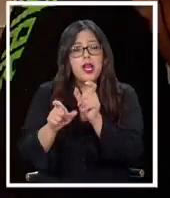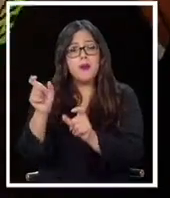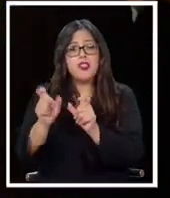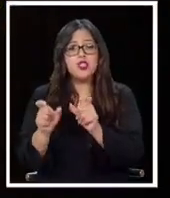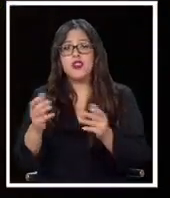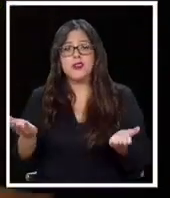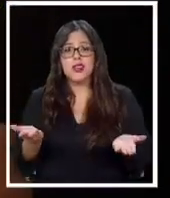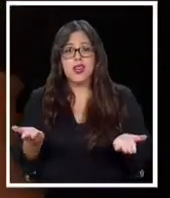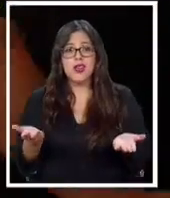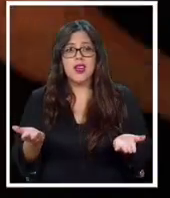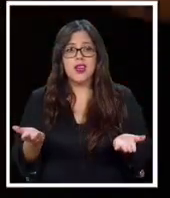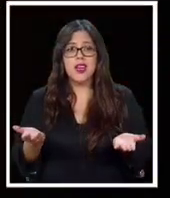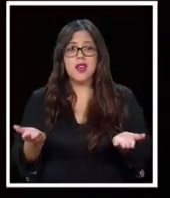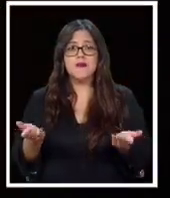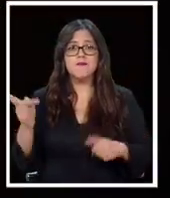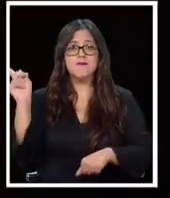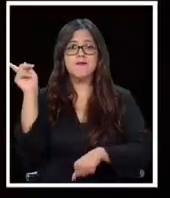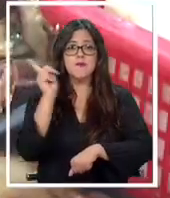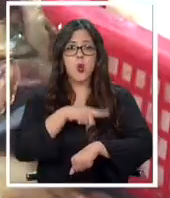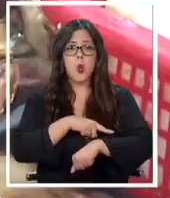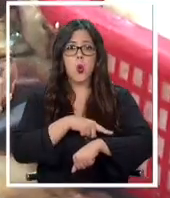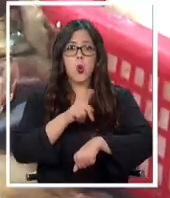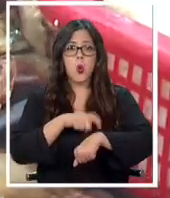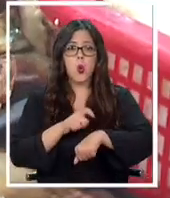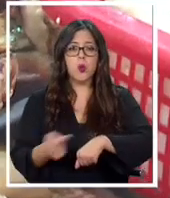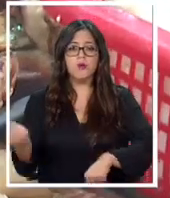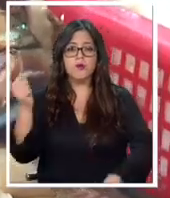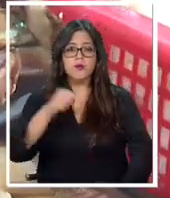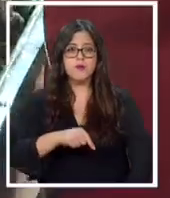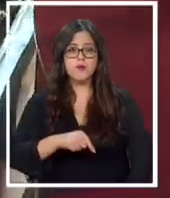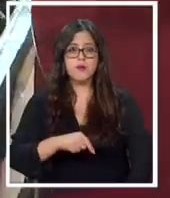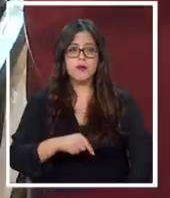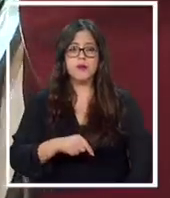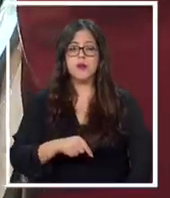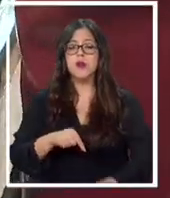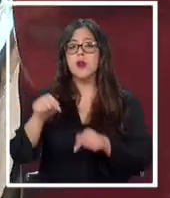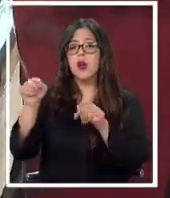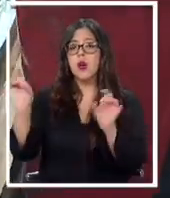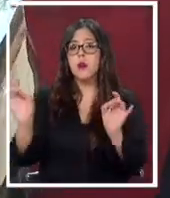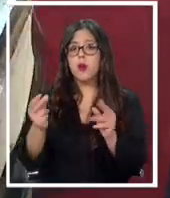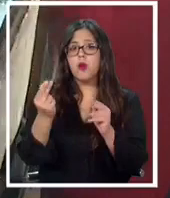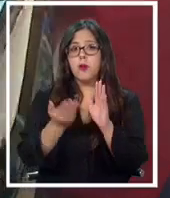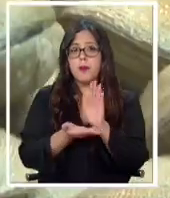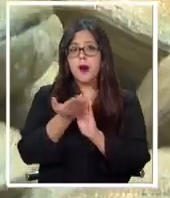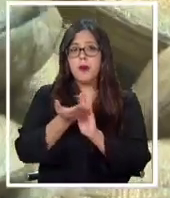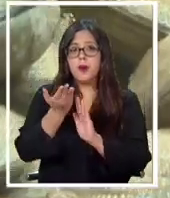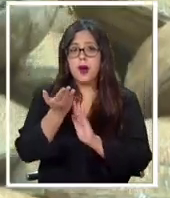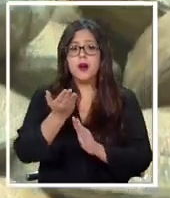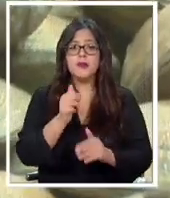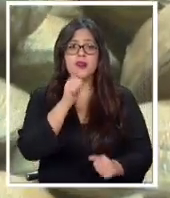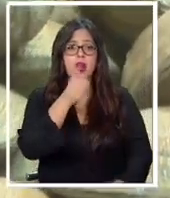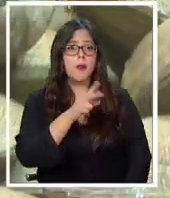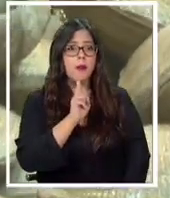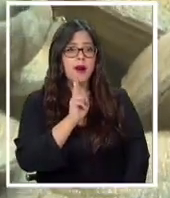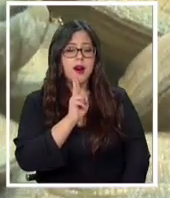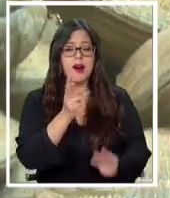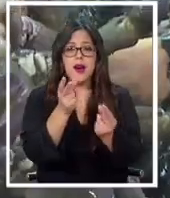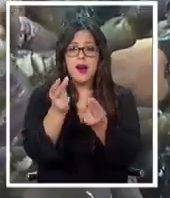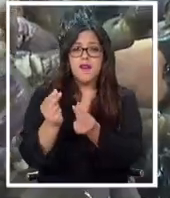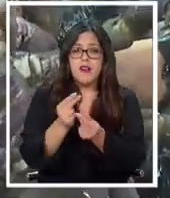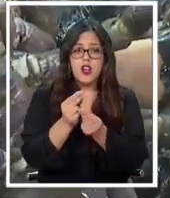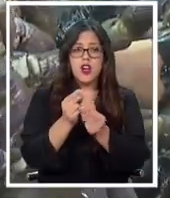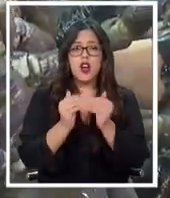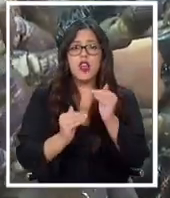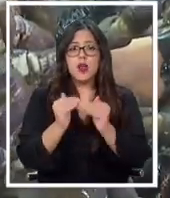siempre tiende a venir los últimos días. Y no se descartan nuevas alzas desde este viernes. Precios que